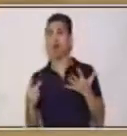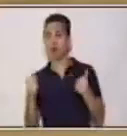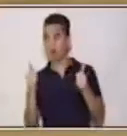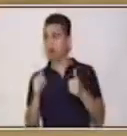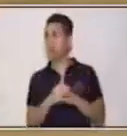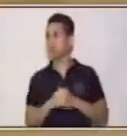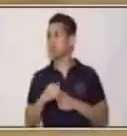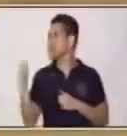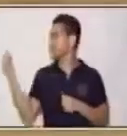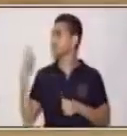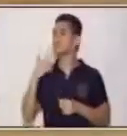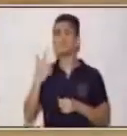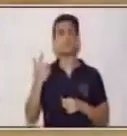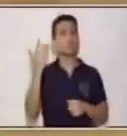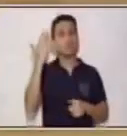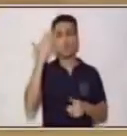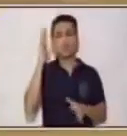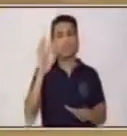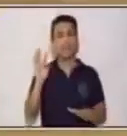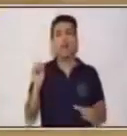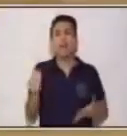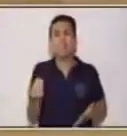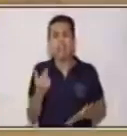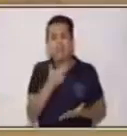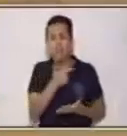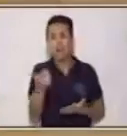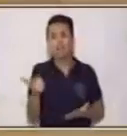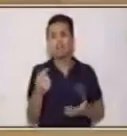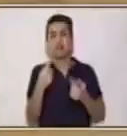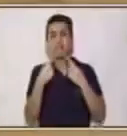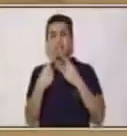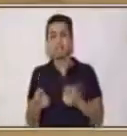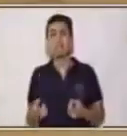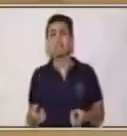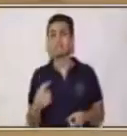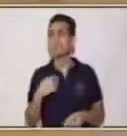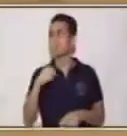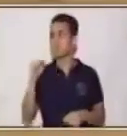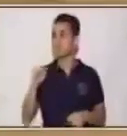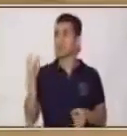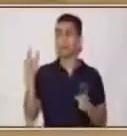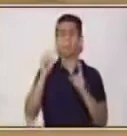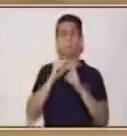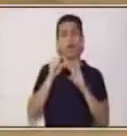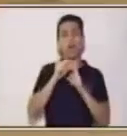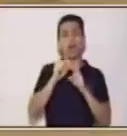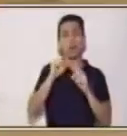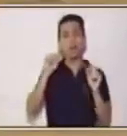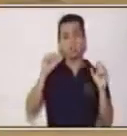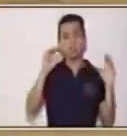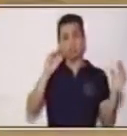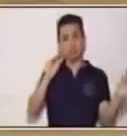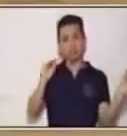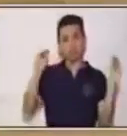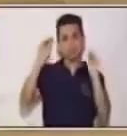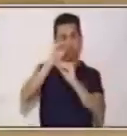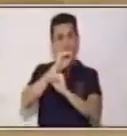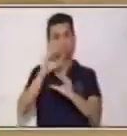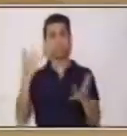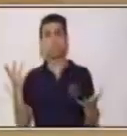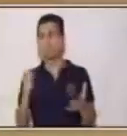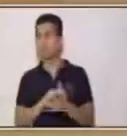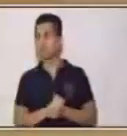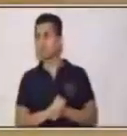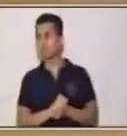qué cosa te refieres. ¿Qué palabra podemos utilizar o cuál de las palabras podemos cambiar?